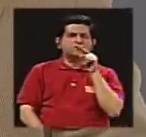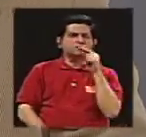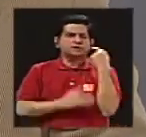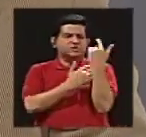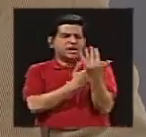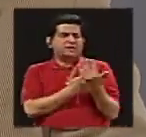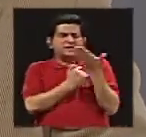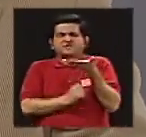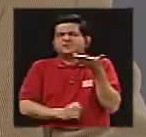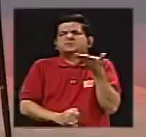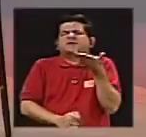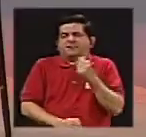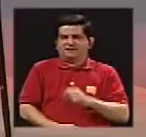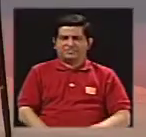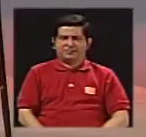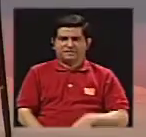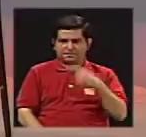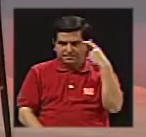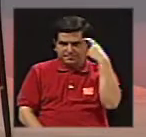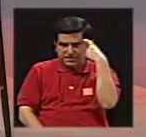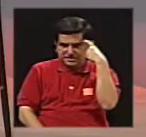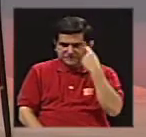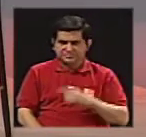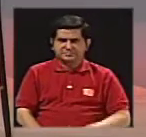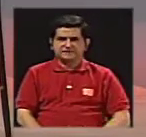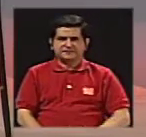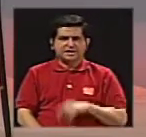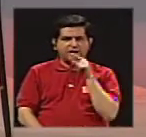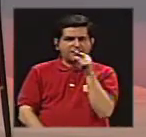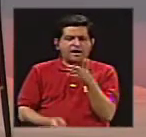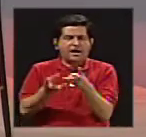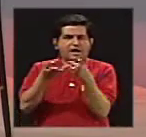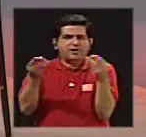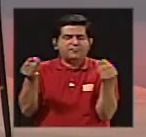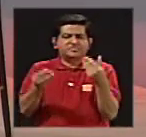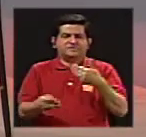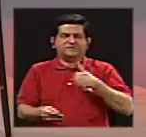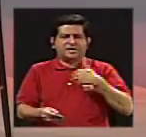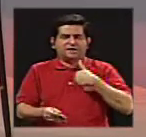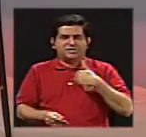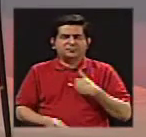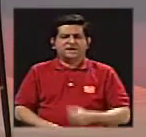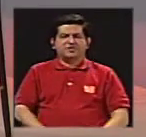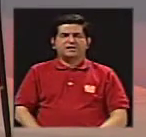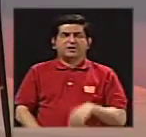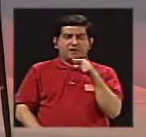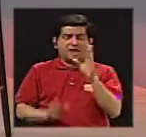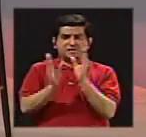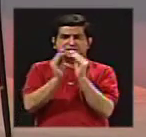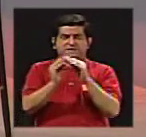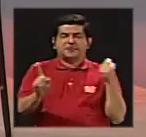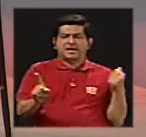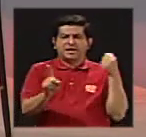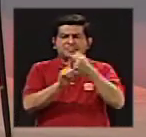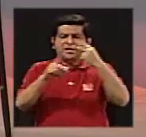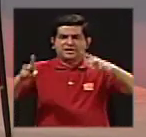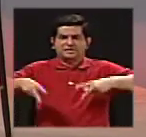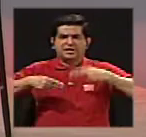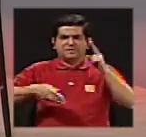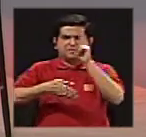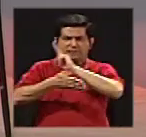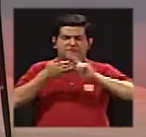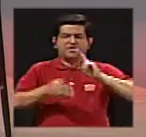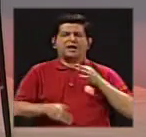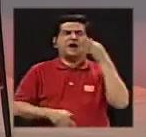expectativas acerca de lo que debería salir de ese congreso que impacte la vida Universitaria hacia los próximos